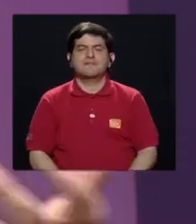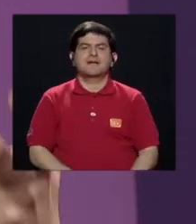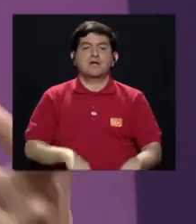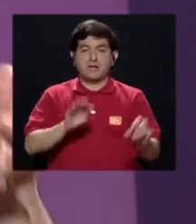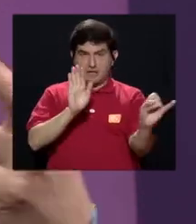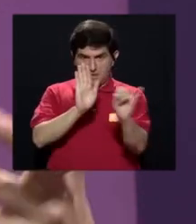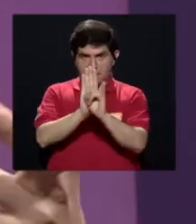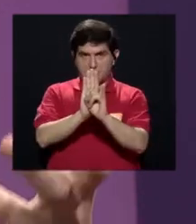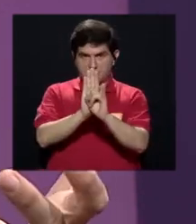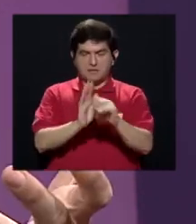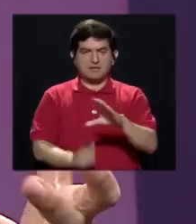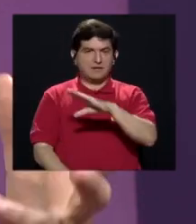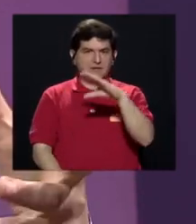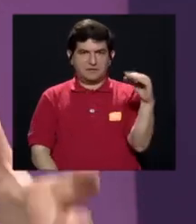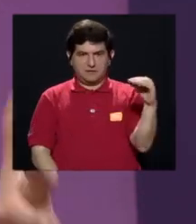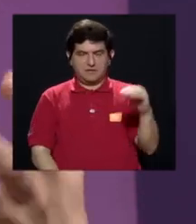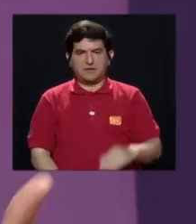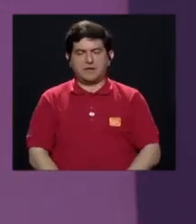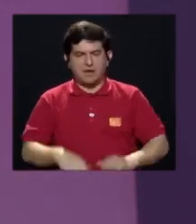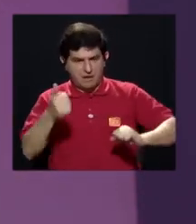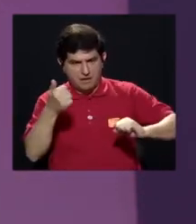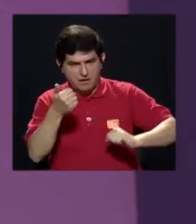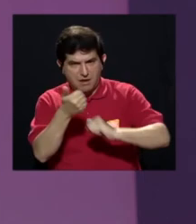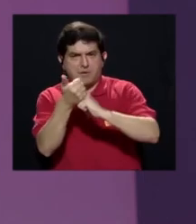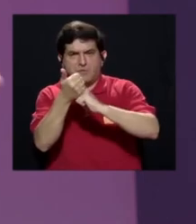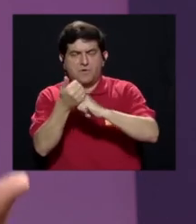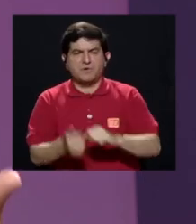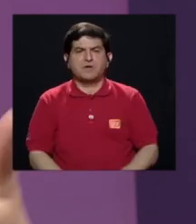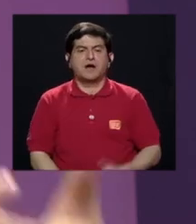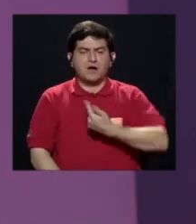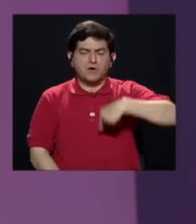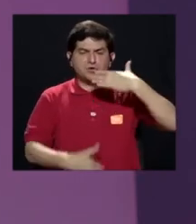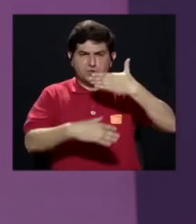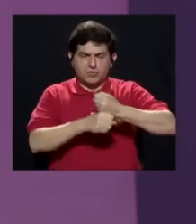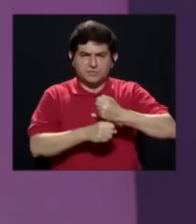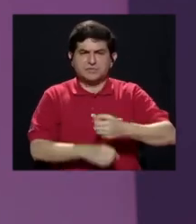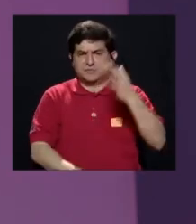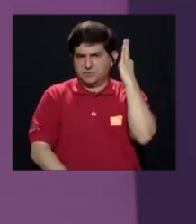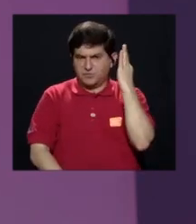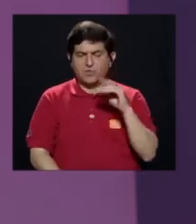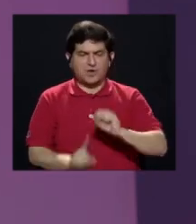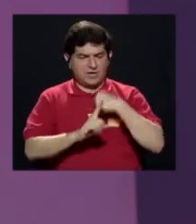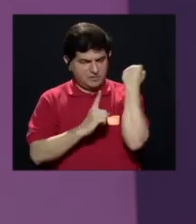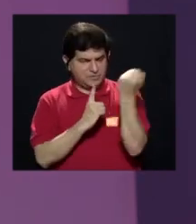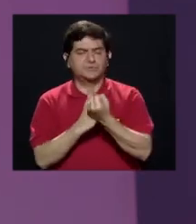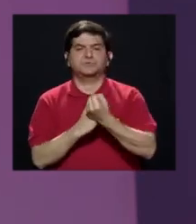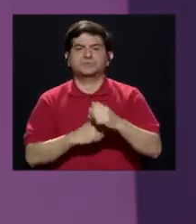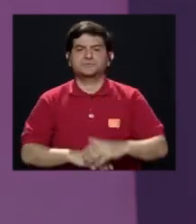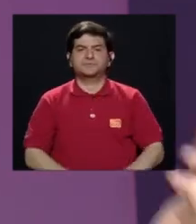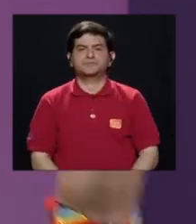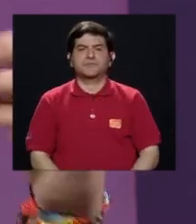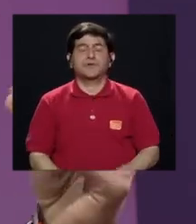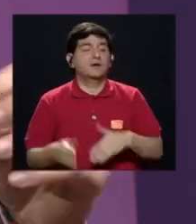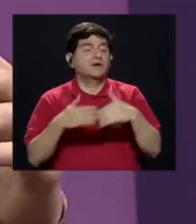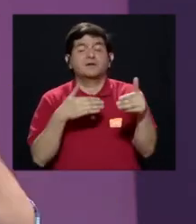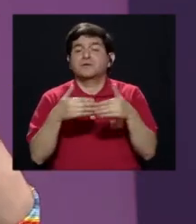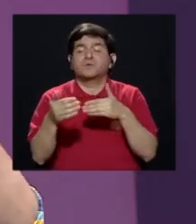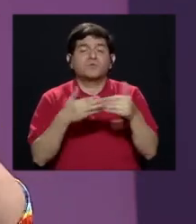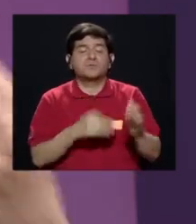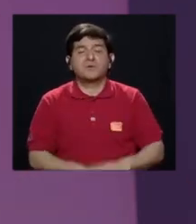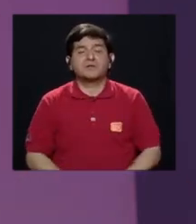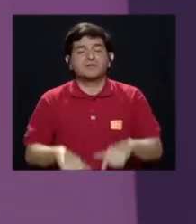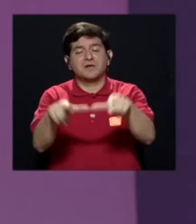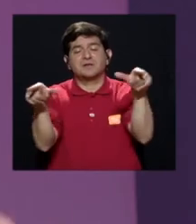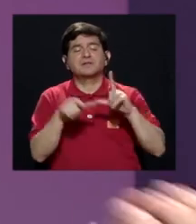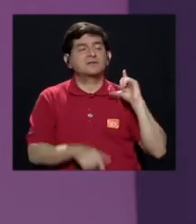identidad y de reforzar, digamos, lo que hacemos como mujeres dentro de una sociedad. Entonces, a pesar de venir de